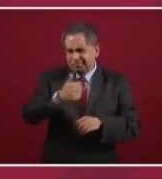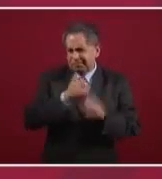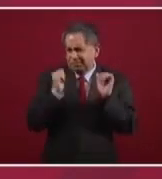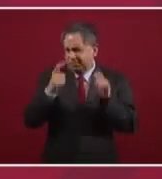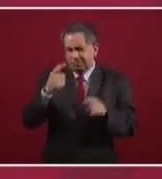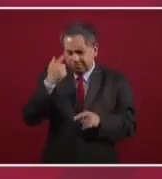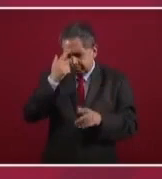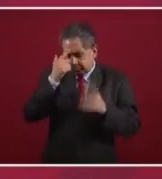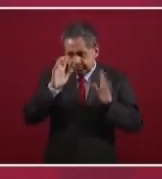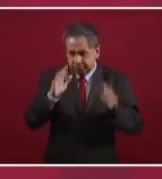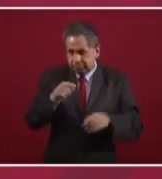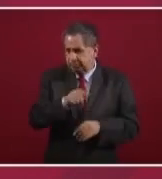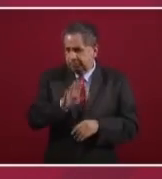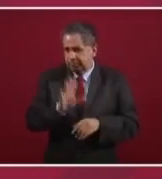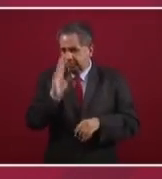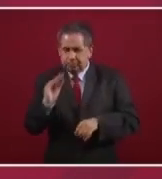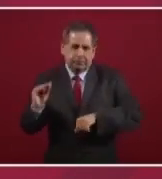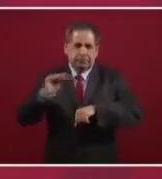algo así,